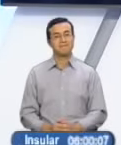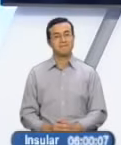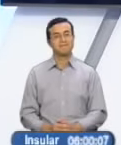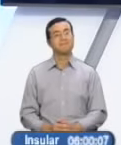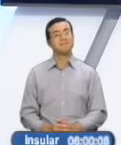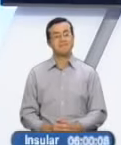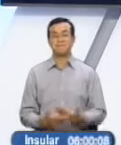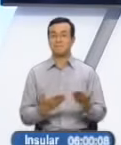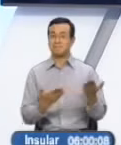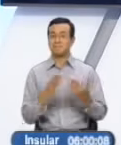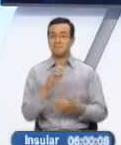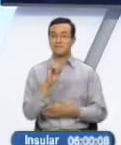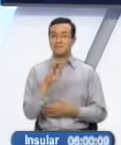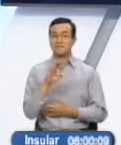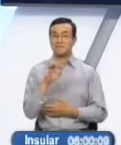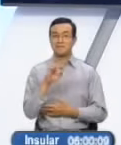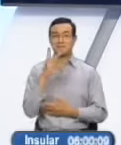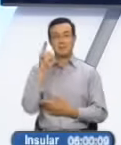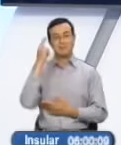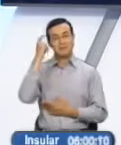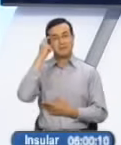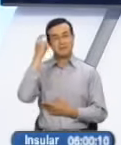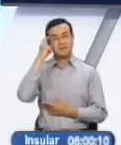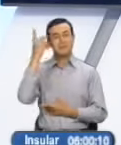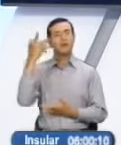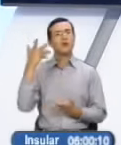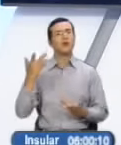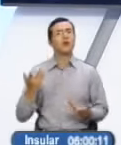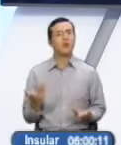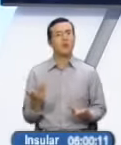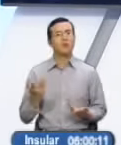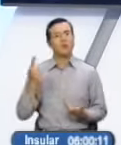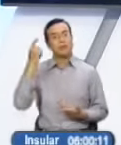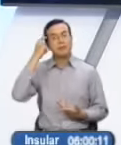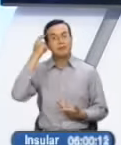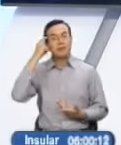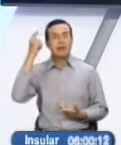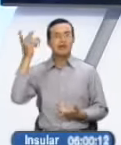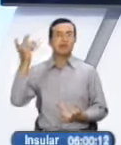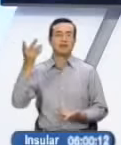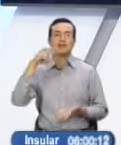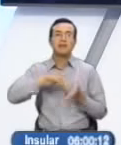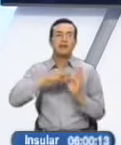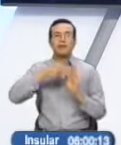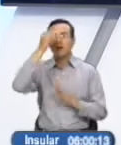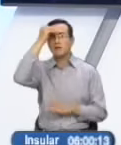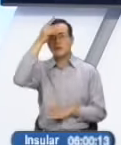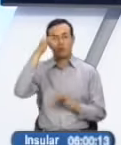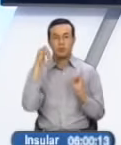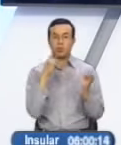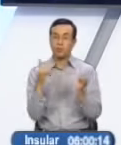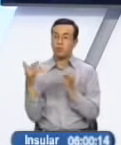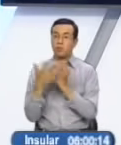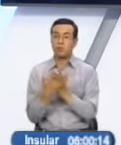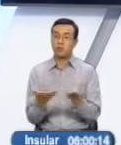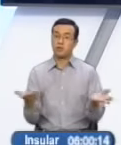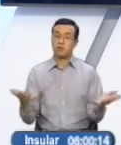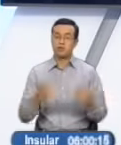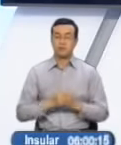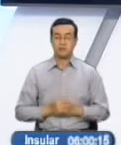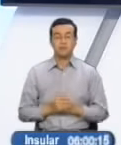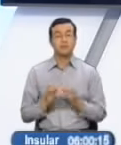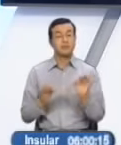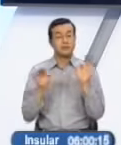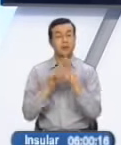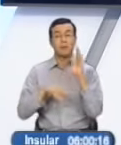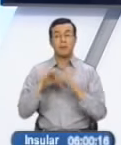Lo vieron a Caicedo, señalándose la cabeza, haciendo un ademán de inteligencia. Así es como se tiene que jugar ese tipo de partidos. Y sobre